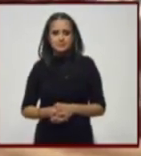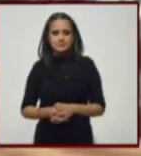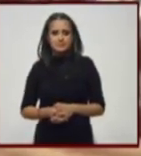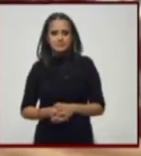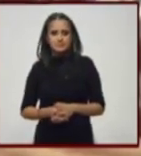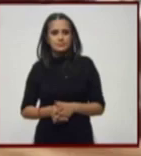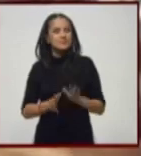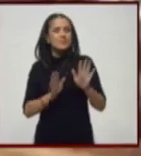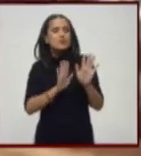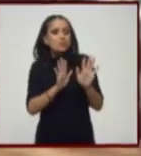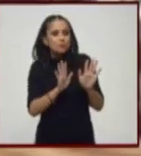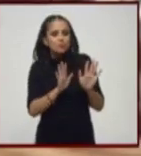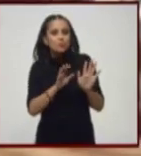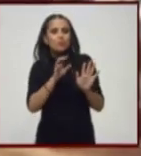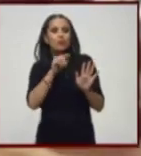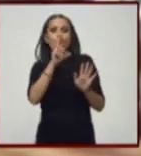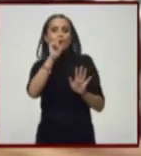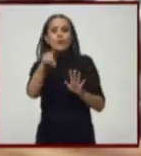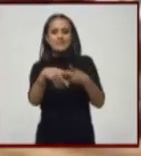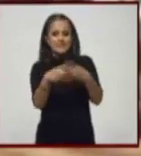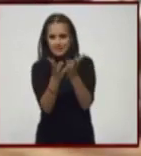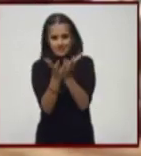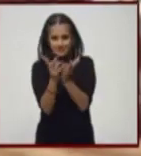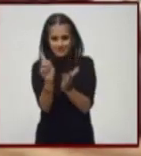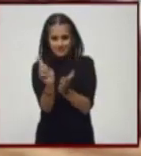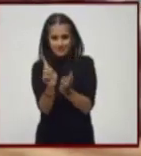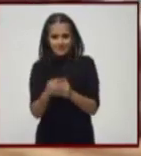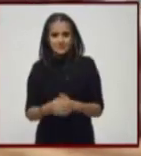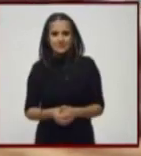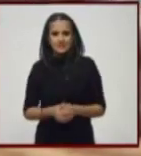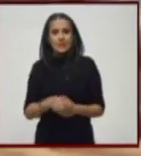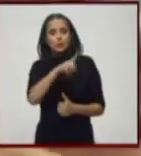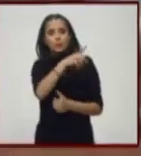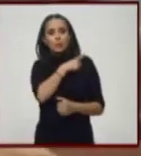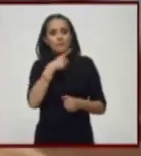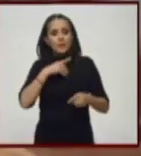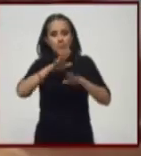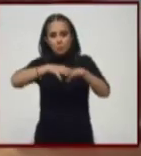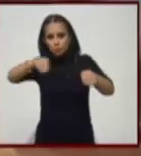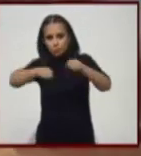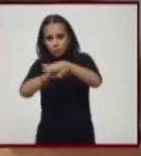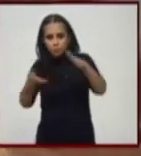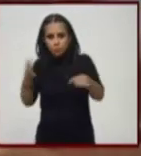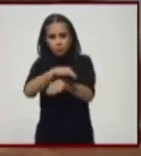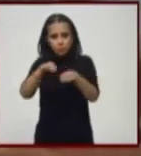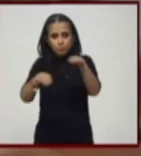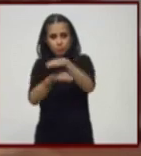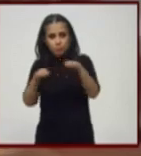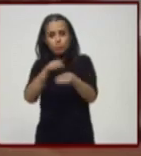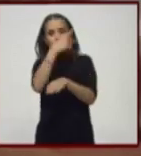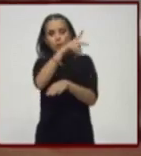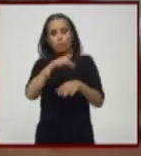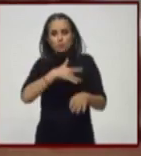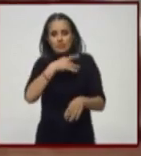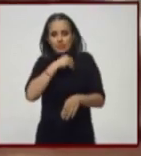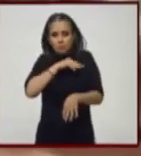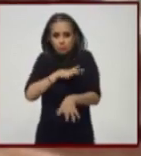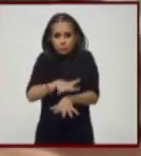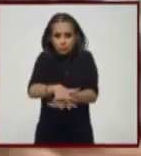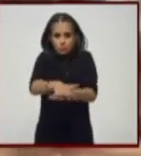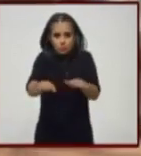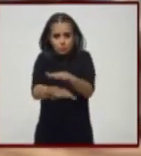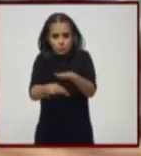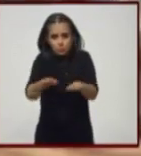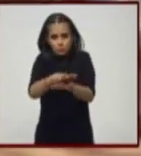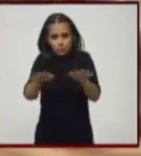tomemos en las pocas pero volviendo poco a poco cargadas de tu energía y